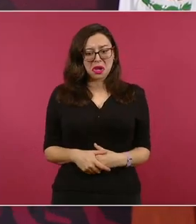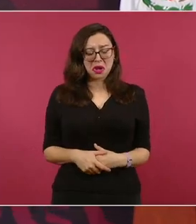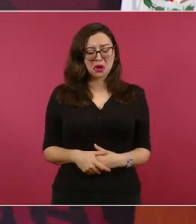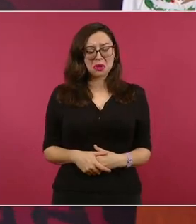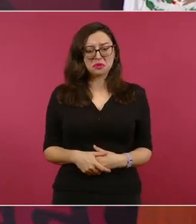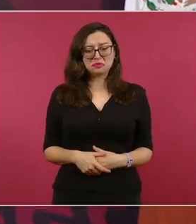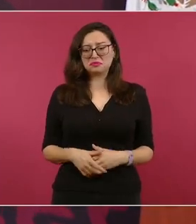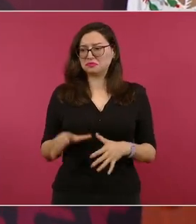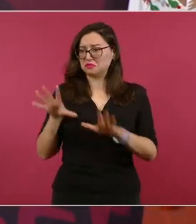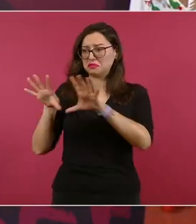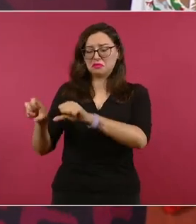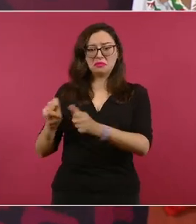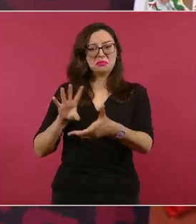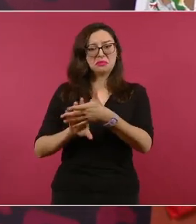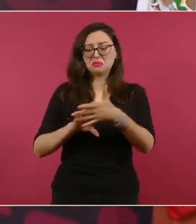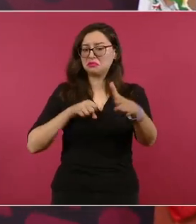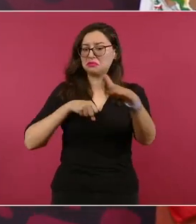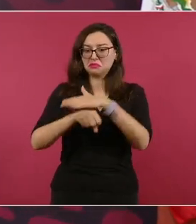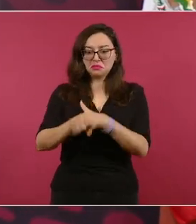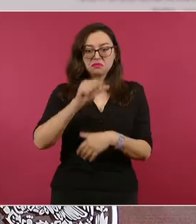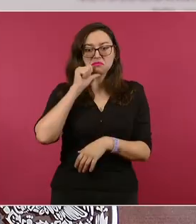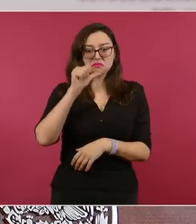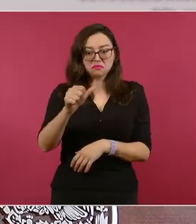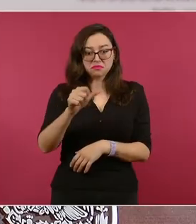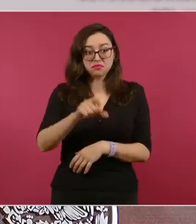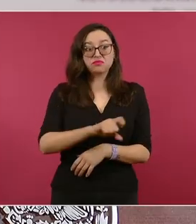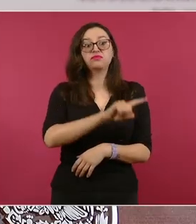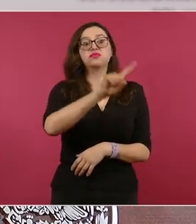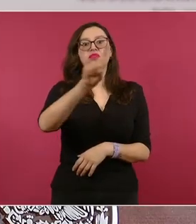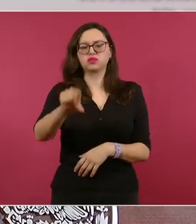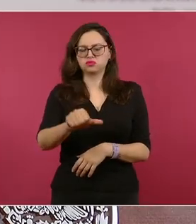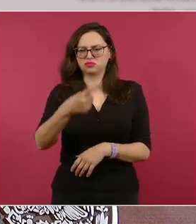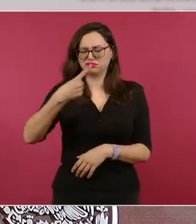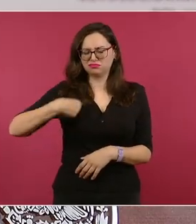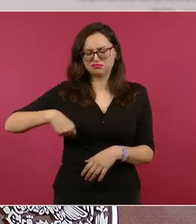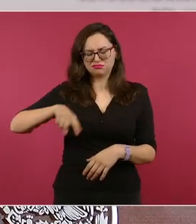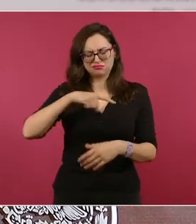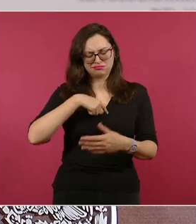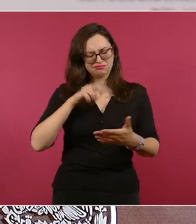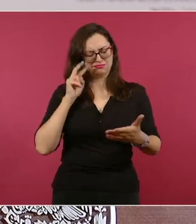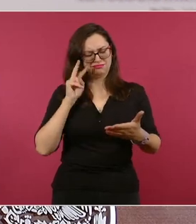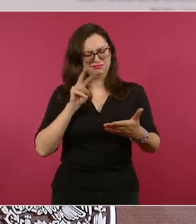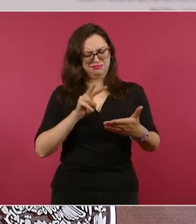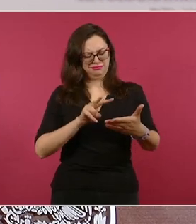pseudodefensores de derechos humanos, incluso los asesores internacionales, se inconforman.